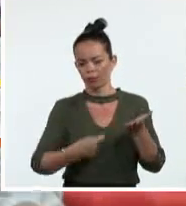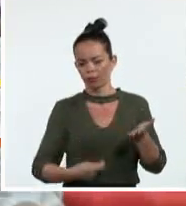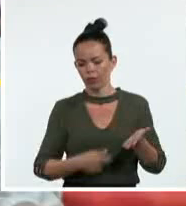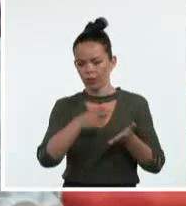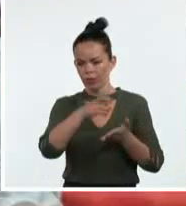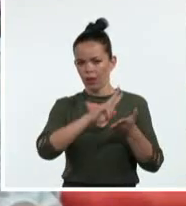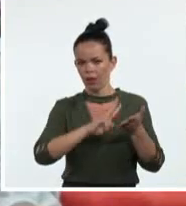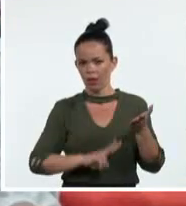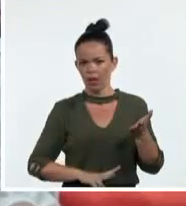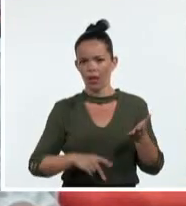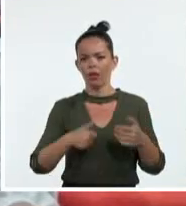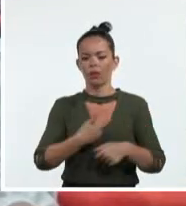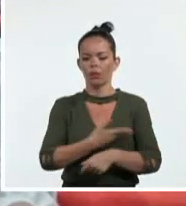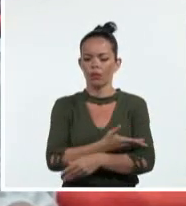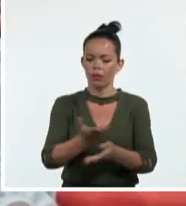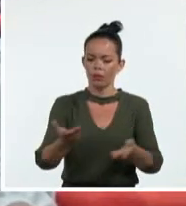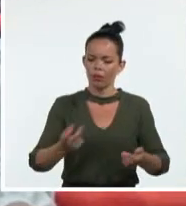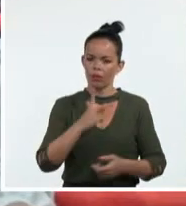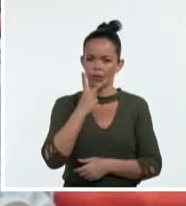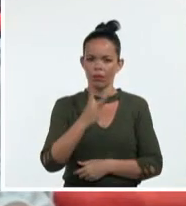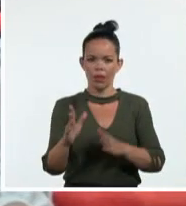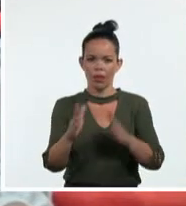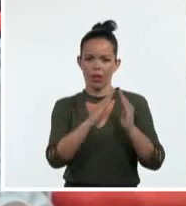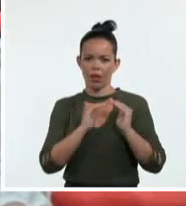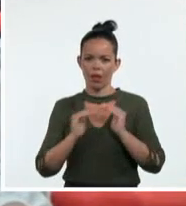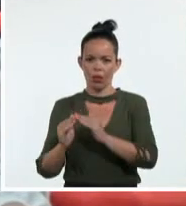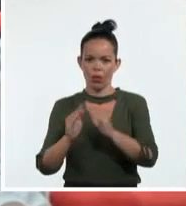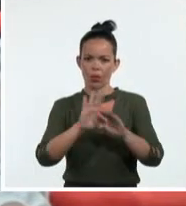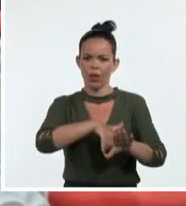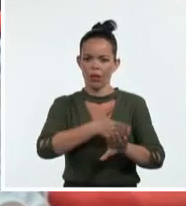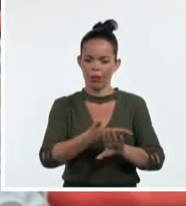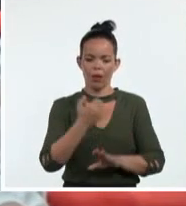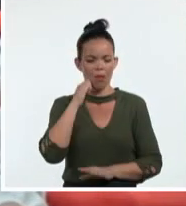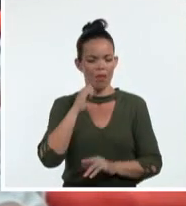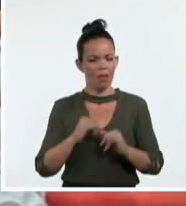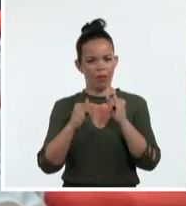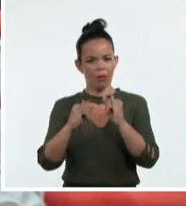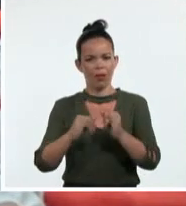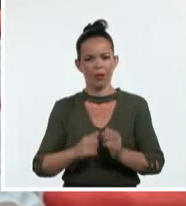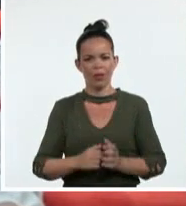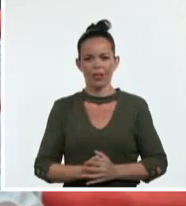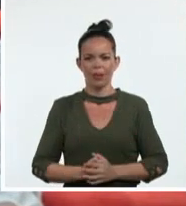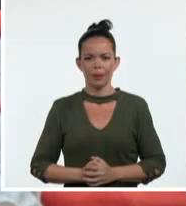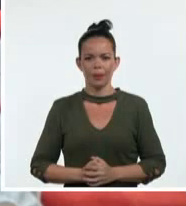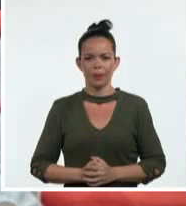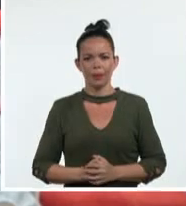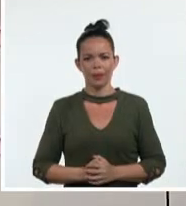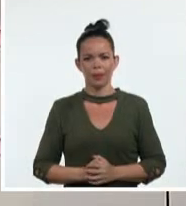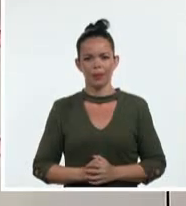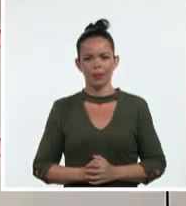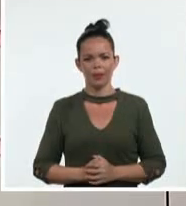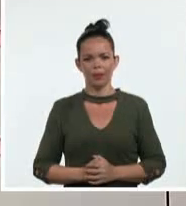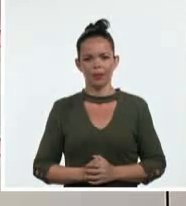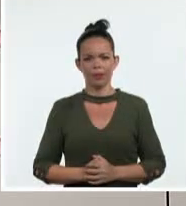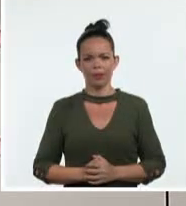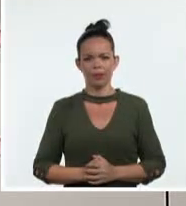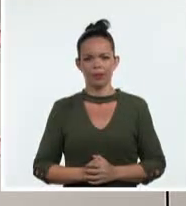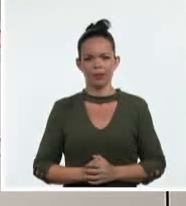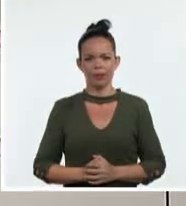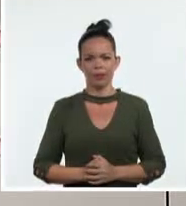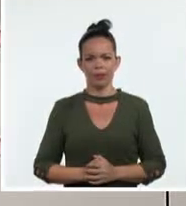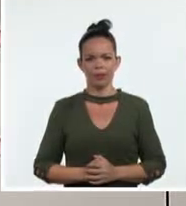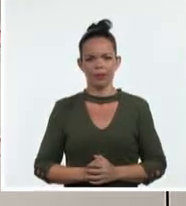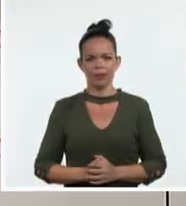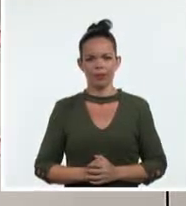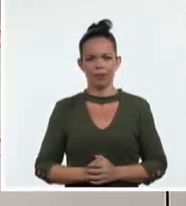las comunidades. Más detalles sobre este encuentro en próximas emisiones de nuestros noticieros. Así Son es